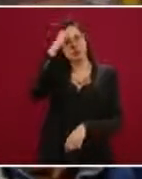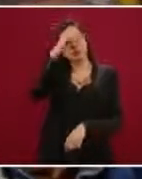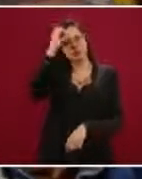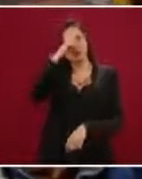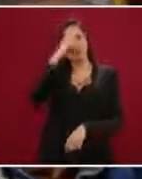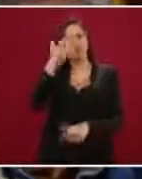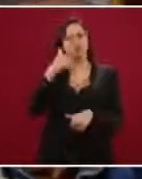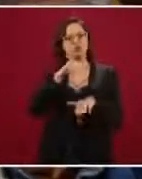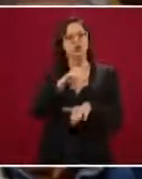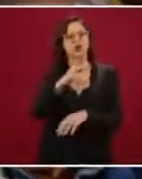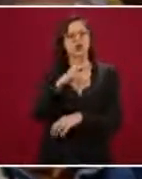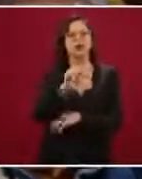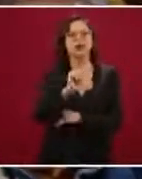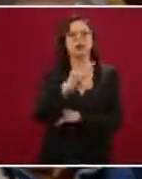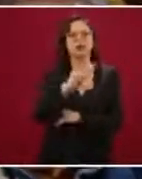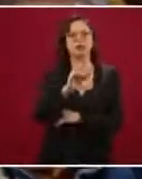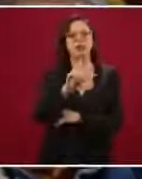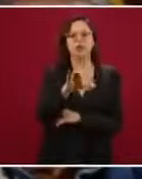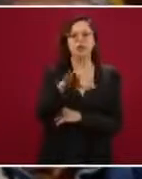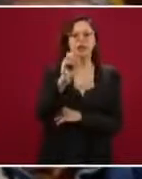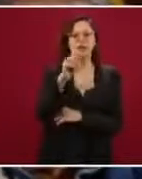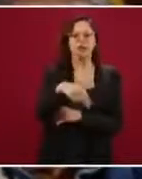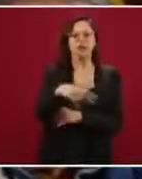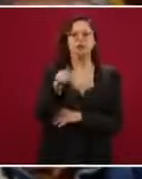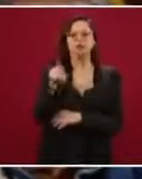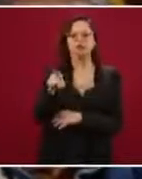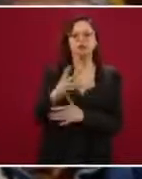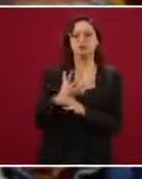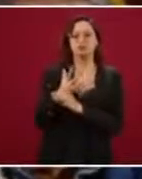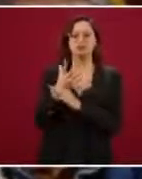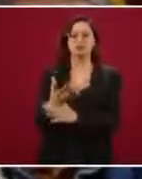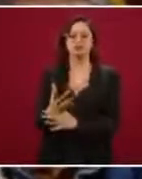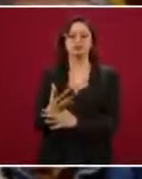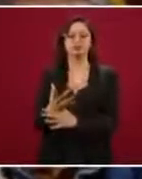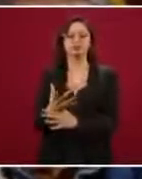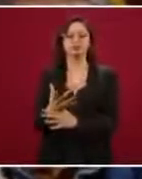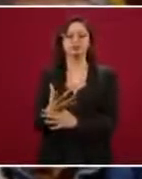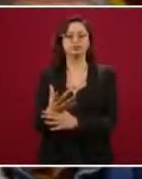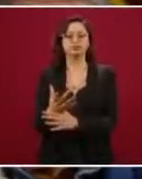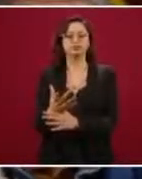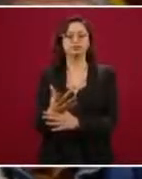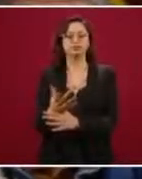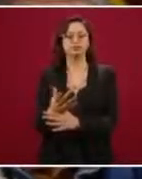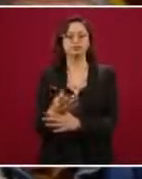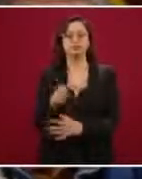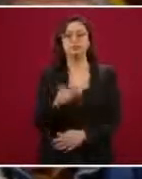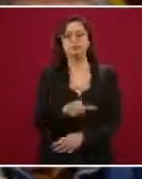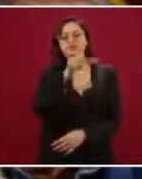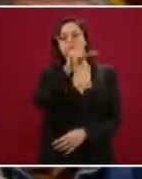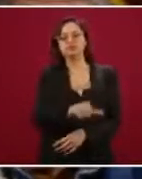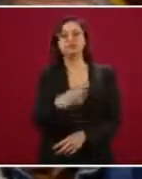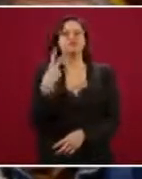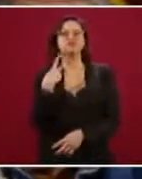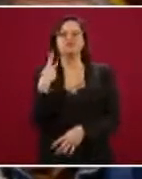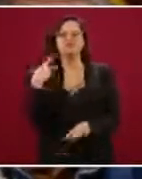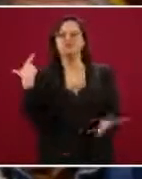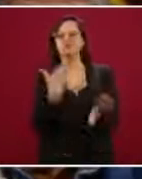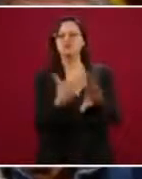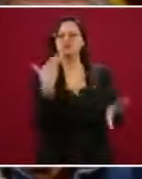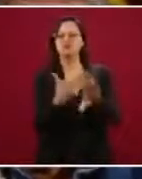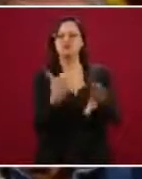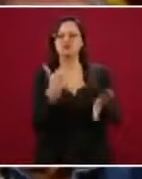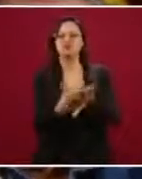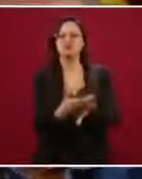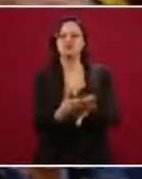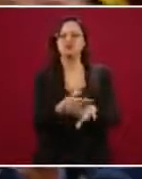de Napoleón, al que calificó usted como perseguido político cuando